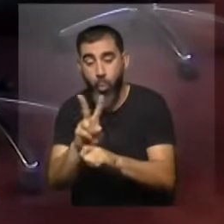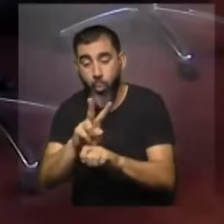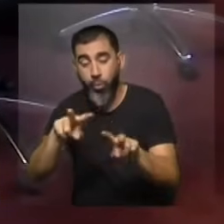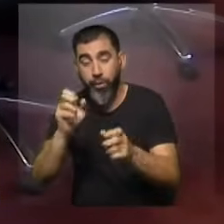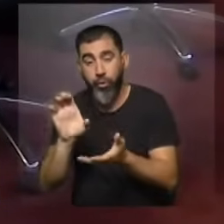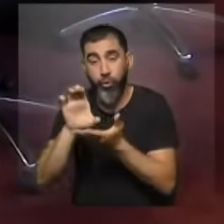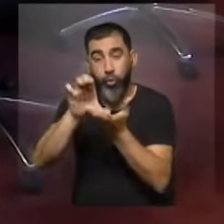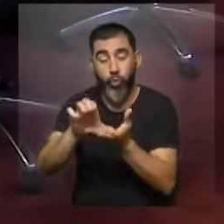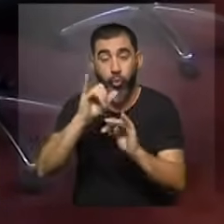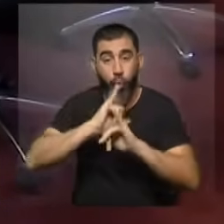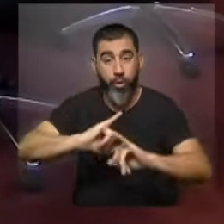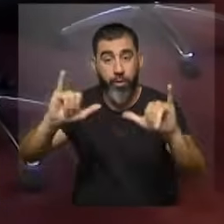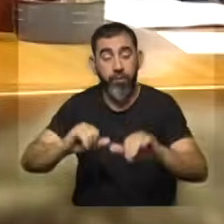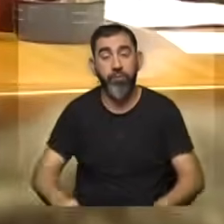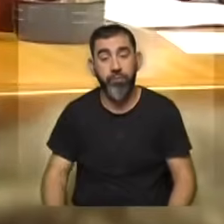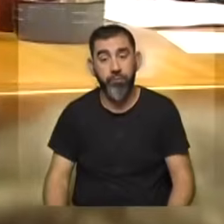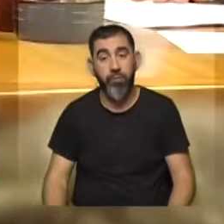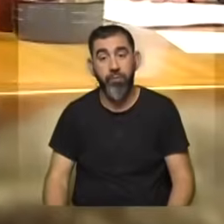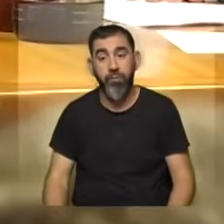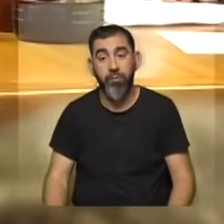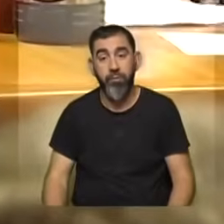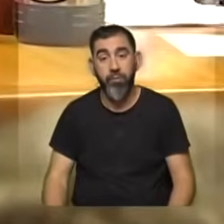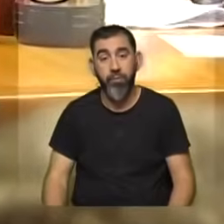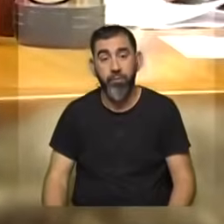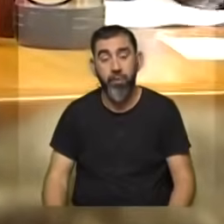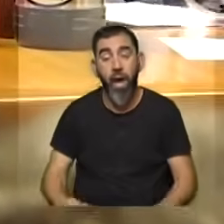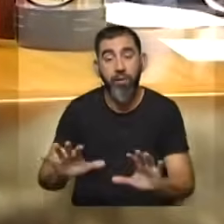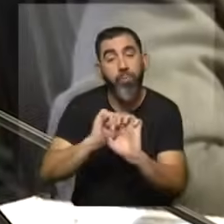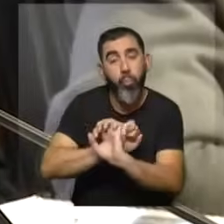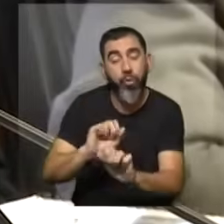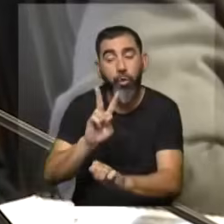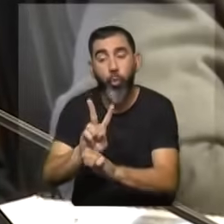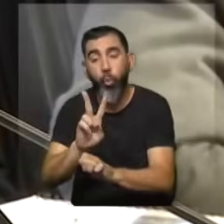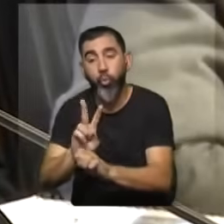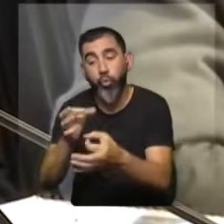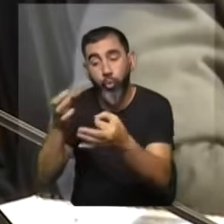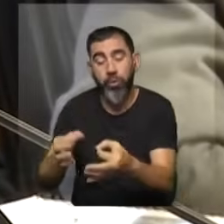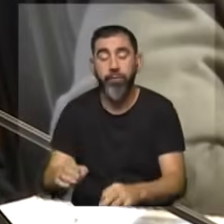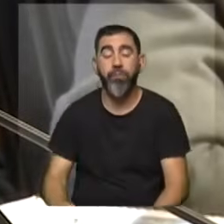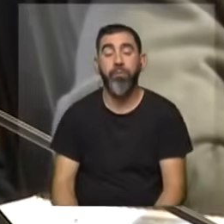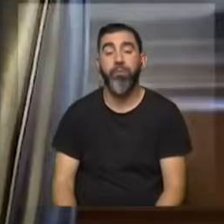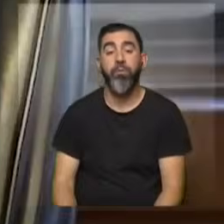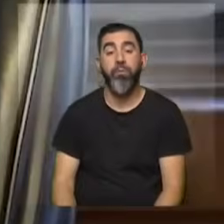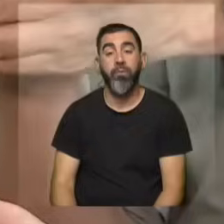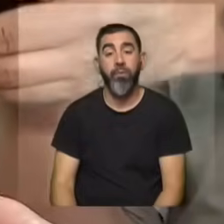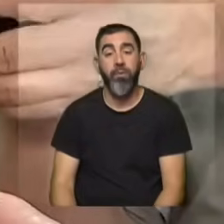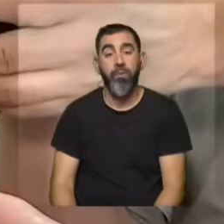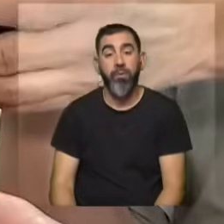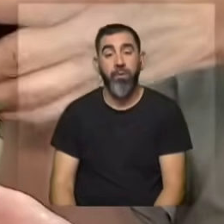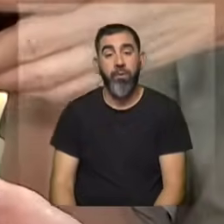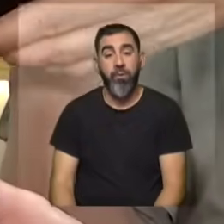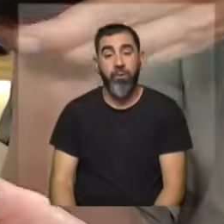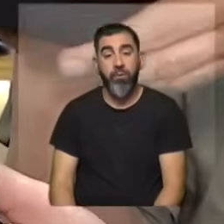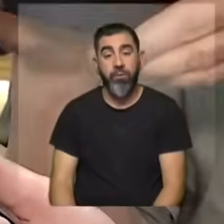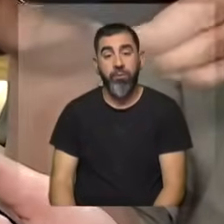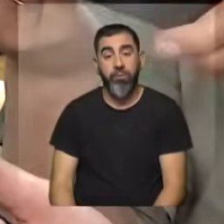financiamiento de las campañas y de esa manera se podría controlar dijo arosena vamos a escucharlo